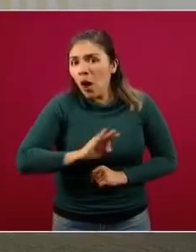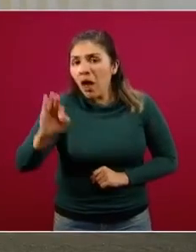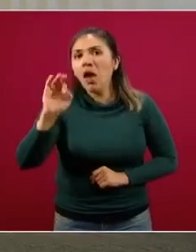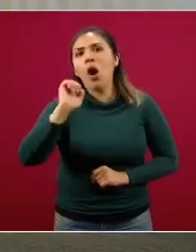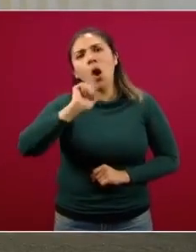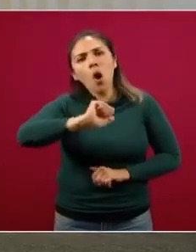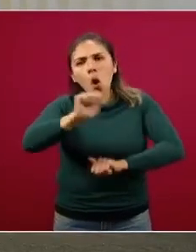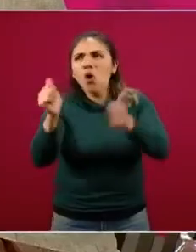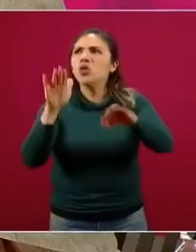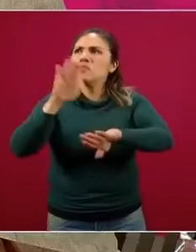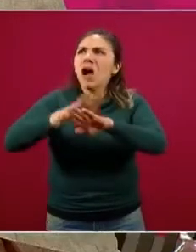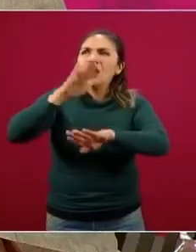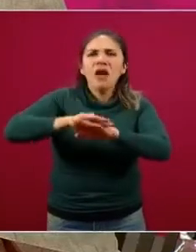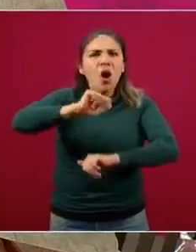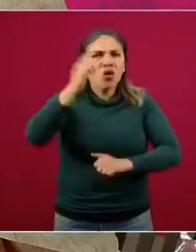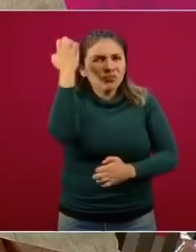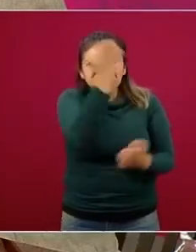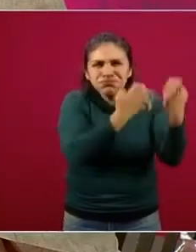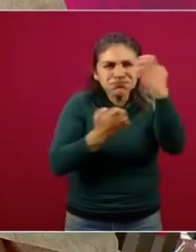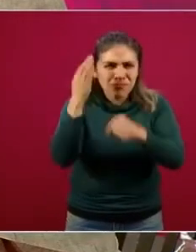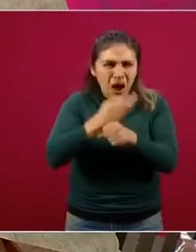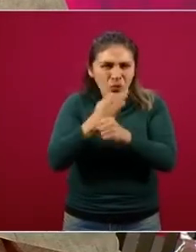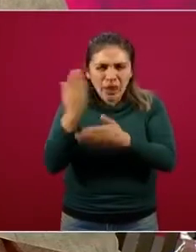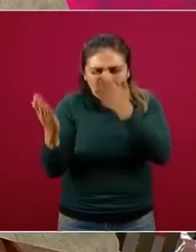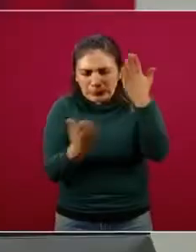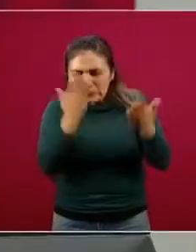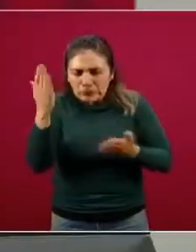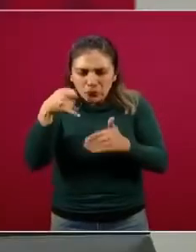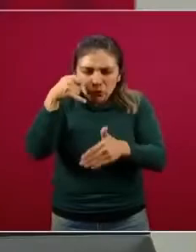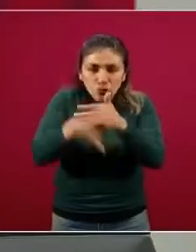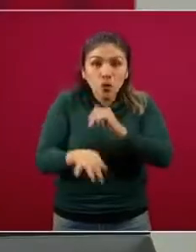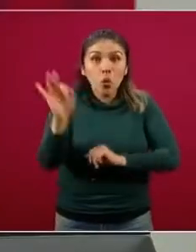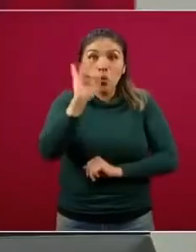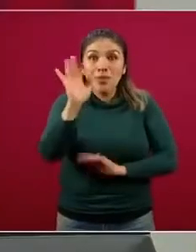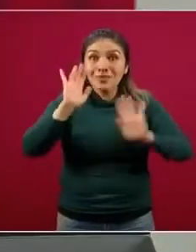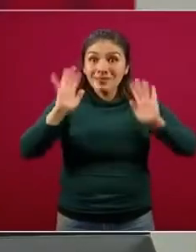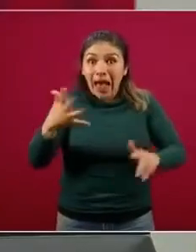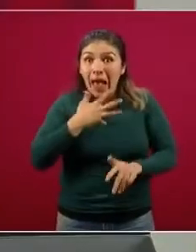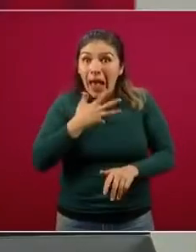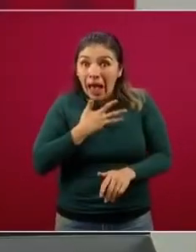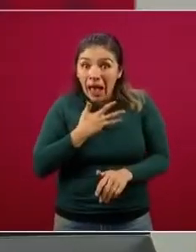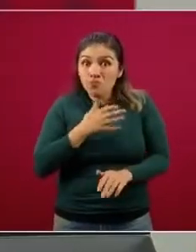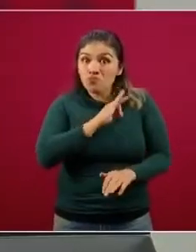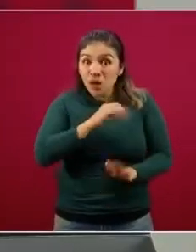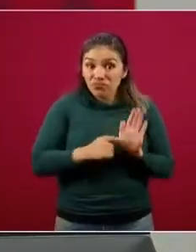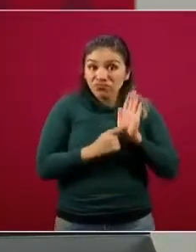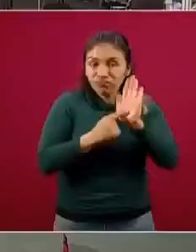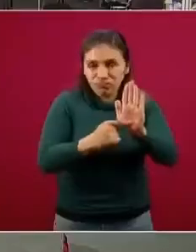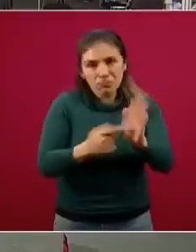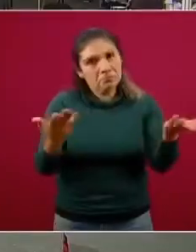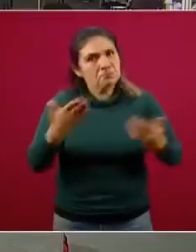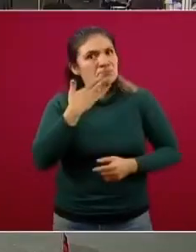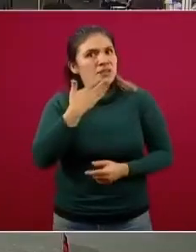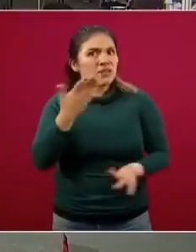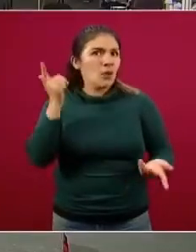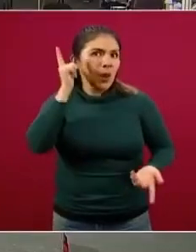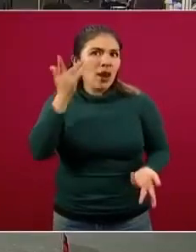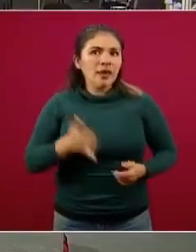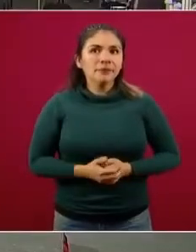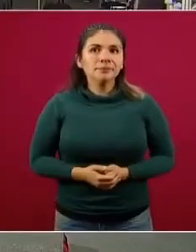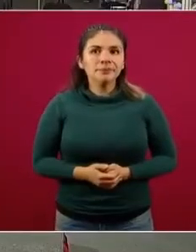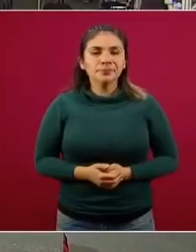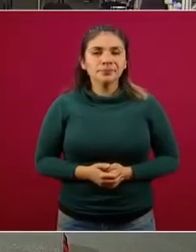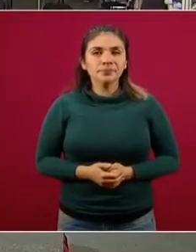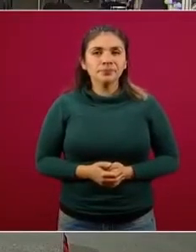producto de los múltiples que están en estudio, y cuando pudiera ser una alternativa terapéutica, pues qué bueno.